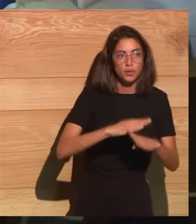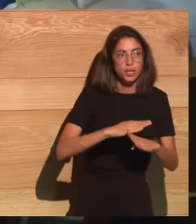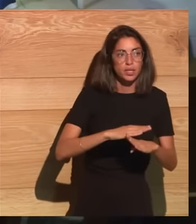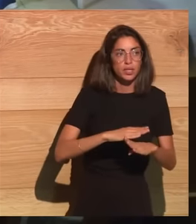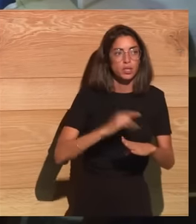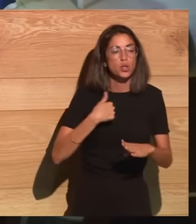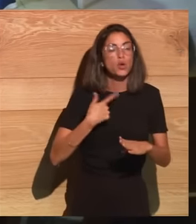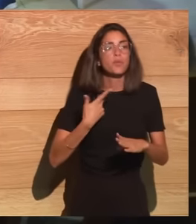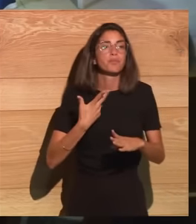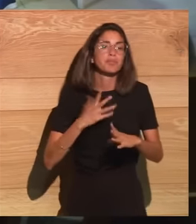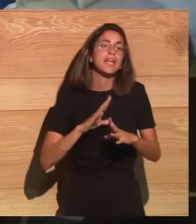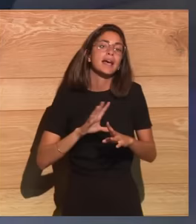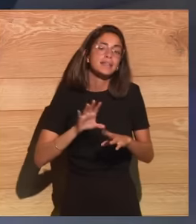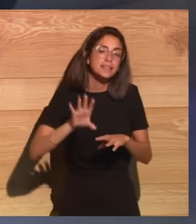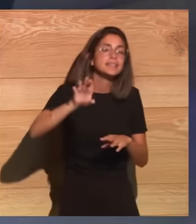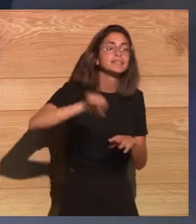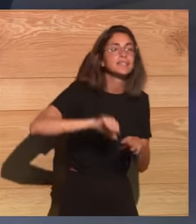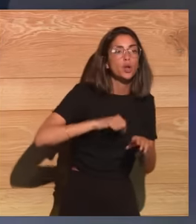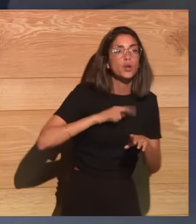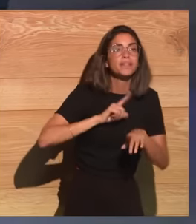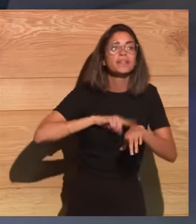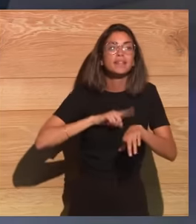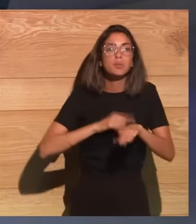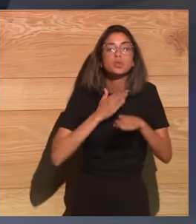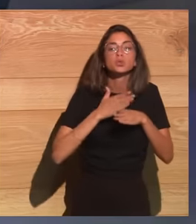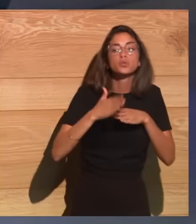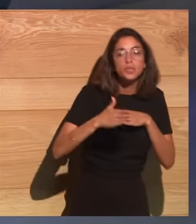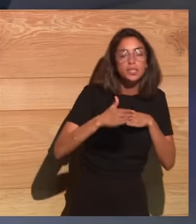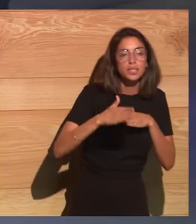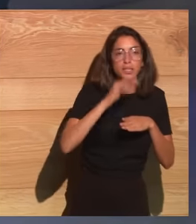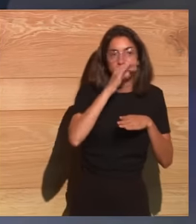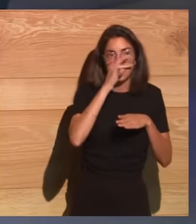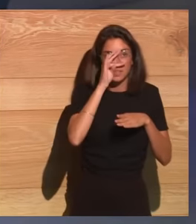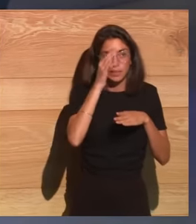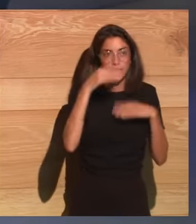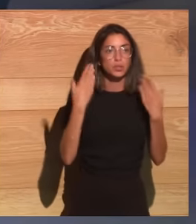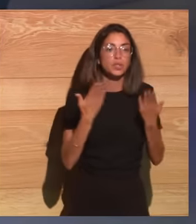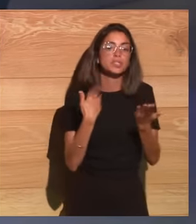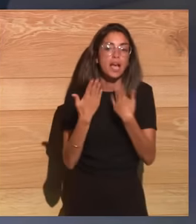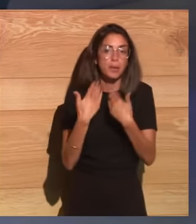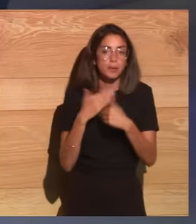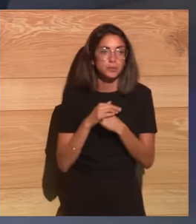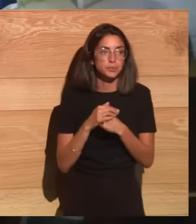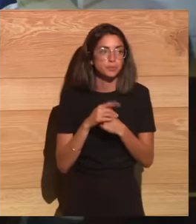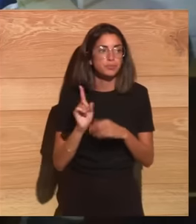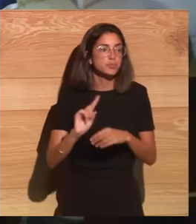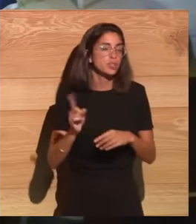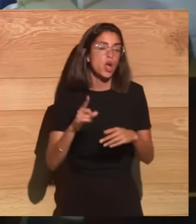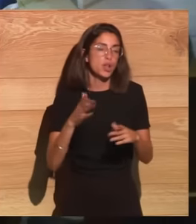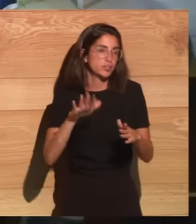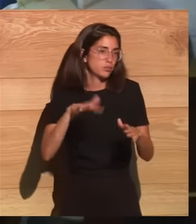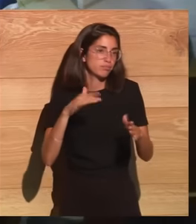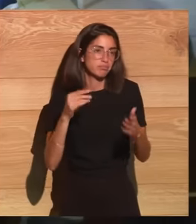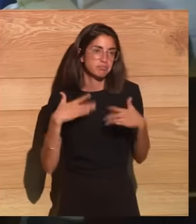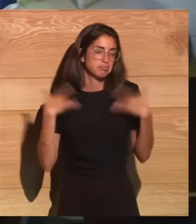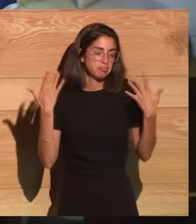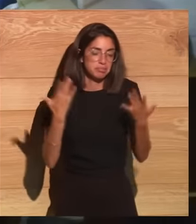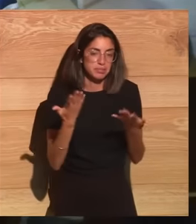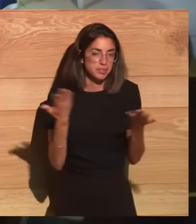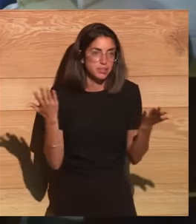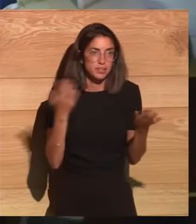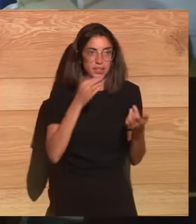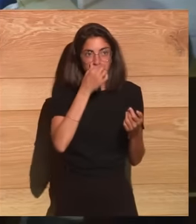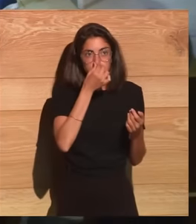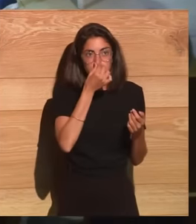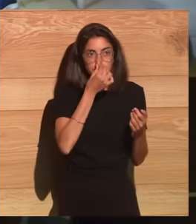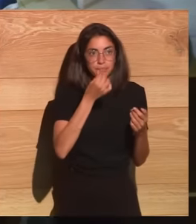hablamos de John Landis. Ah, esa parte faltaba. Que tenemos pendiente lo de John Landis, eso Juan. Es. Nada, pasó espontáneo. Brotó y te pone,